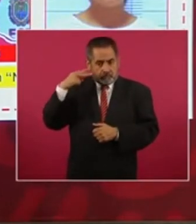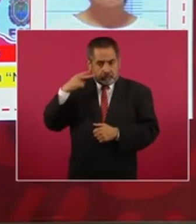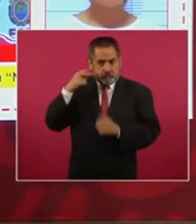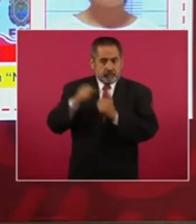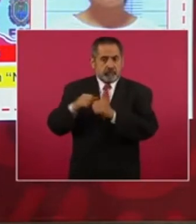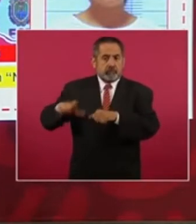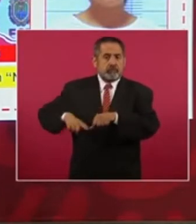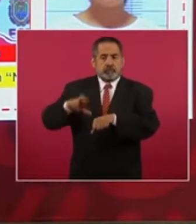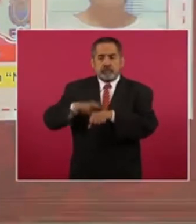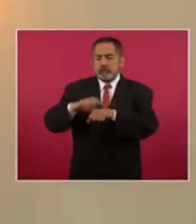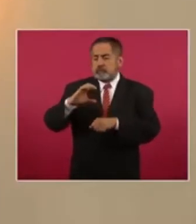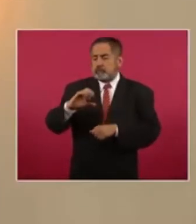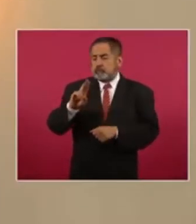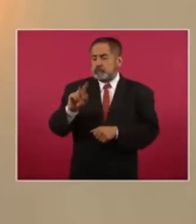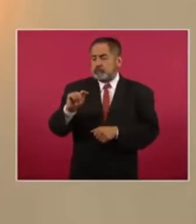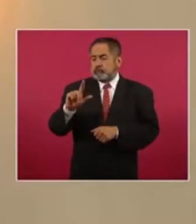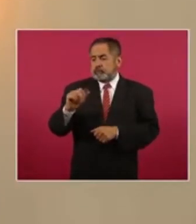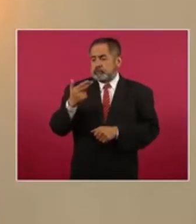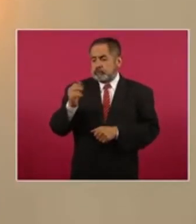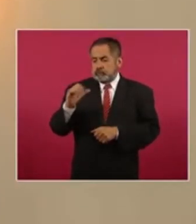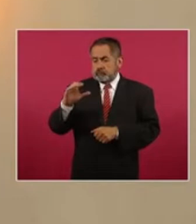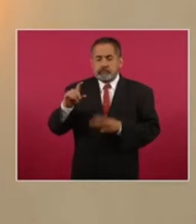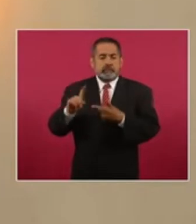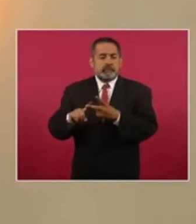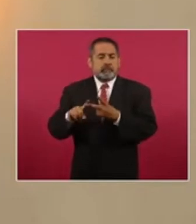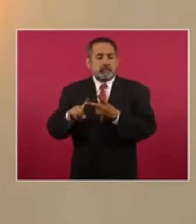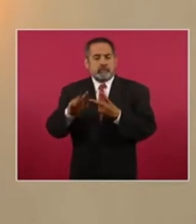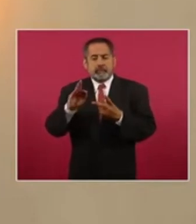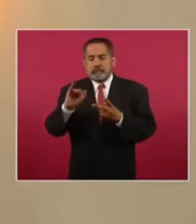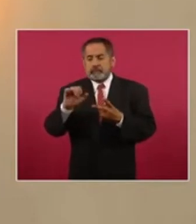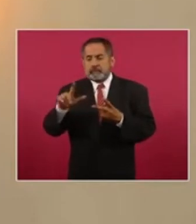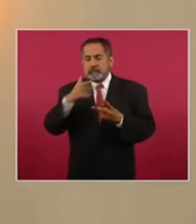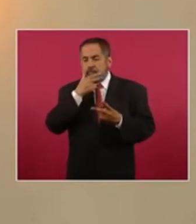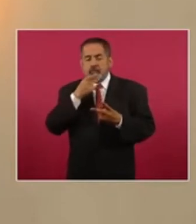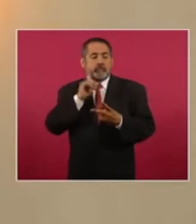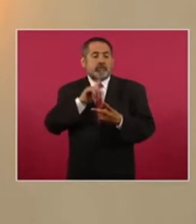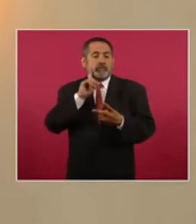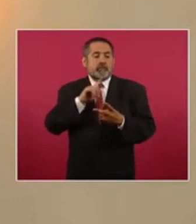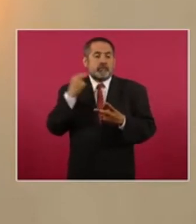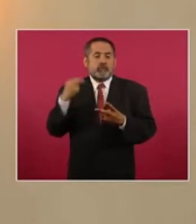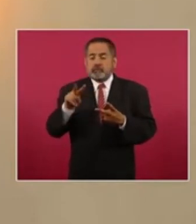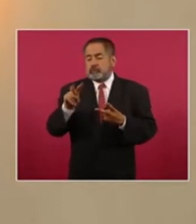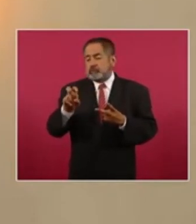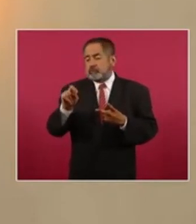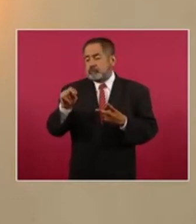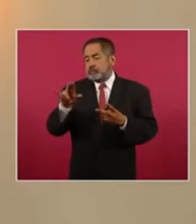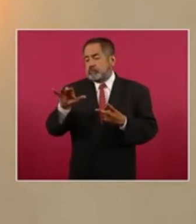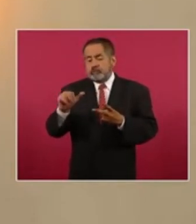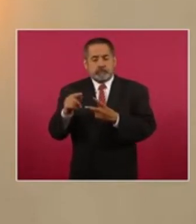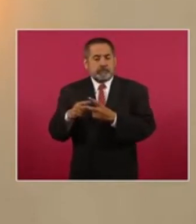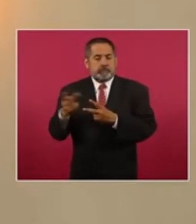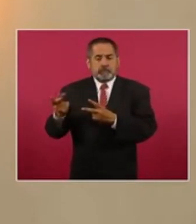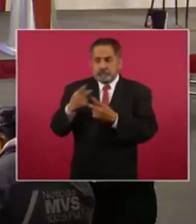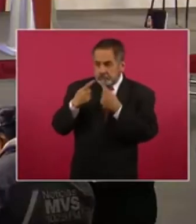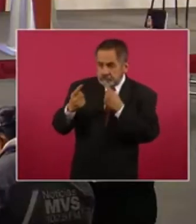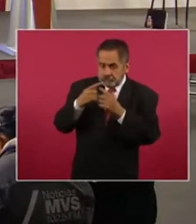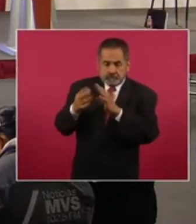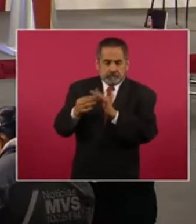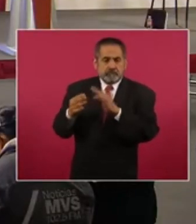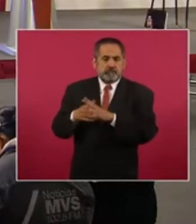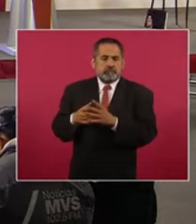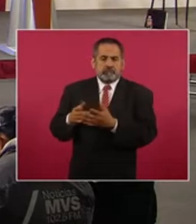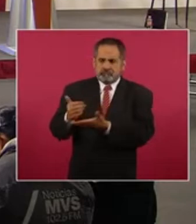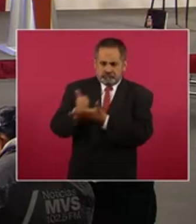del gobernador Cuitláhuac García y la fiscal Verónica Hernández Guidans, quienes con mucha diligencia y